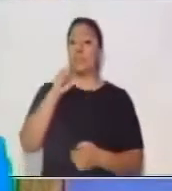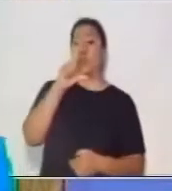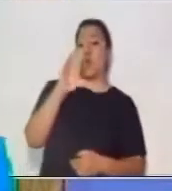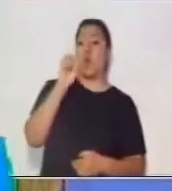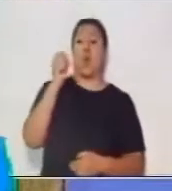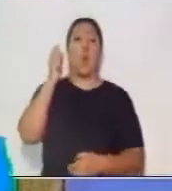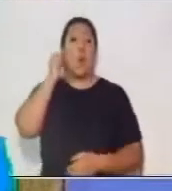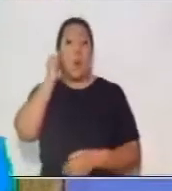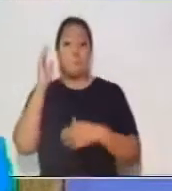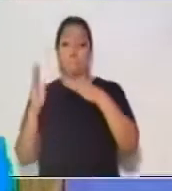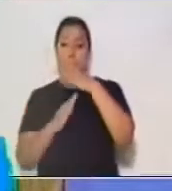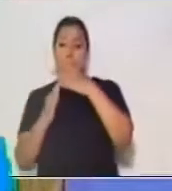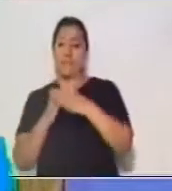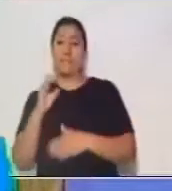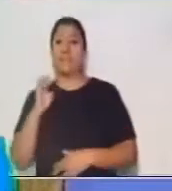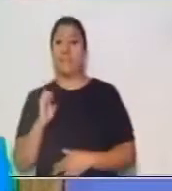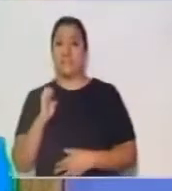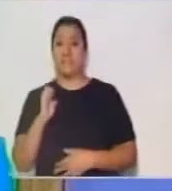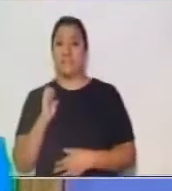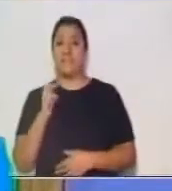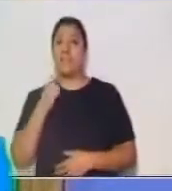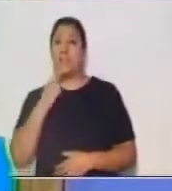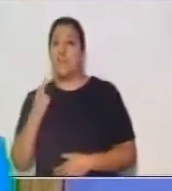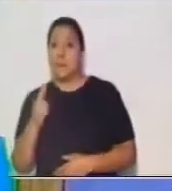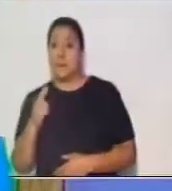cuando la vea, yo le digo que usted la está buscando.